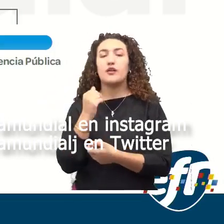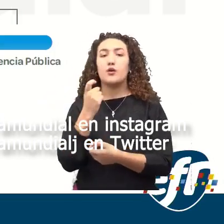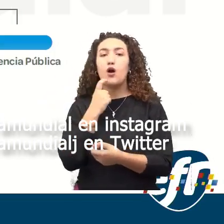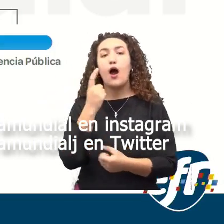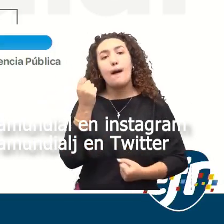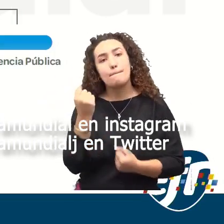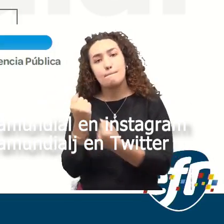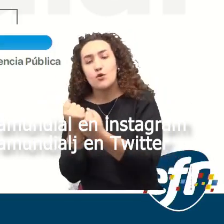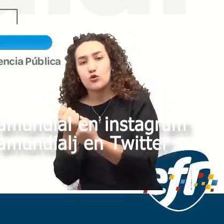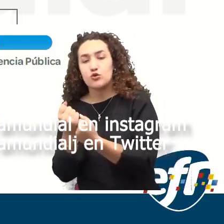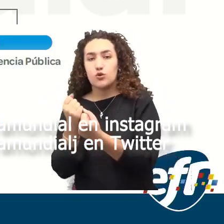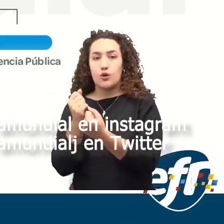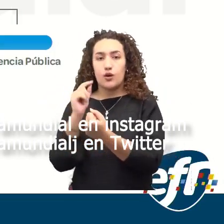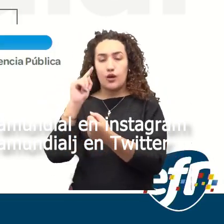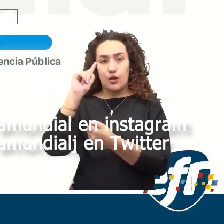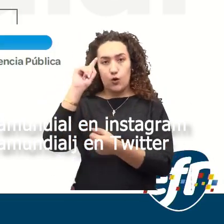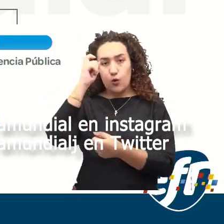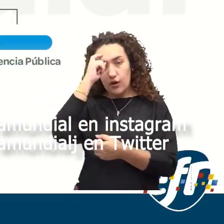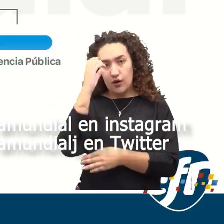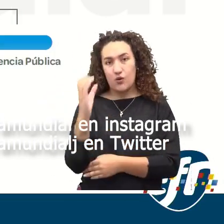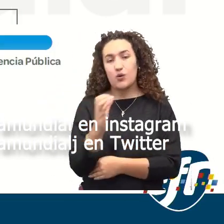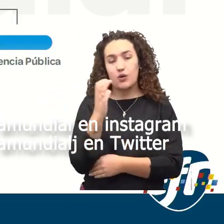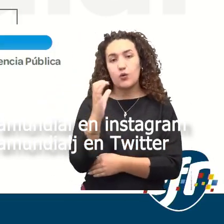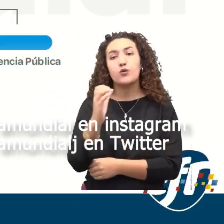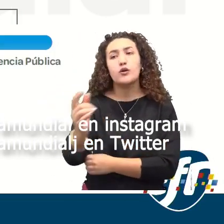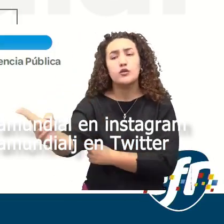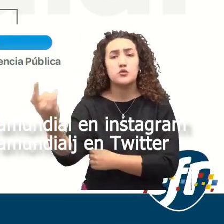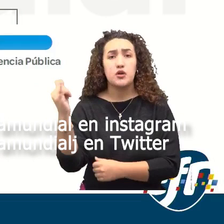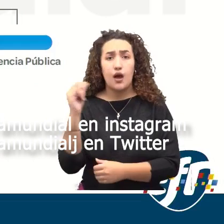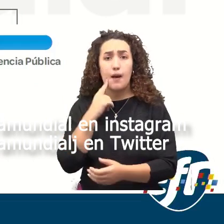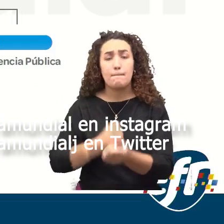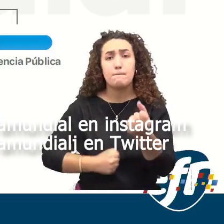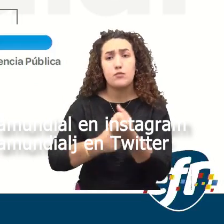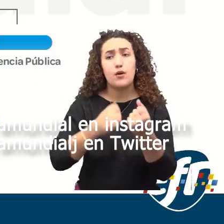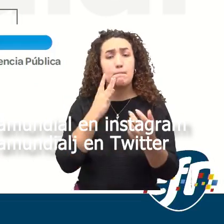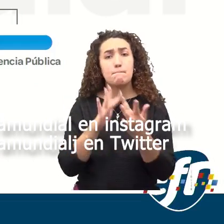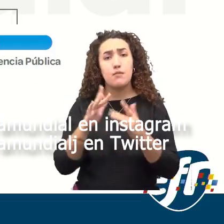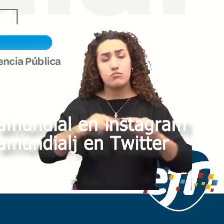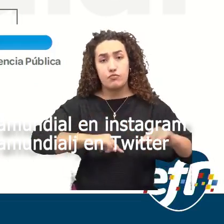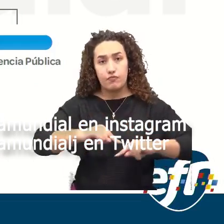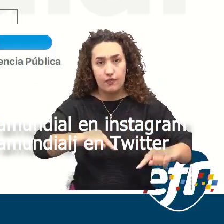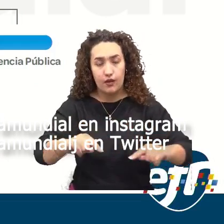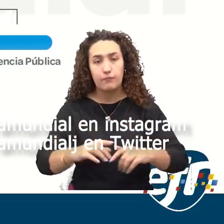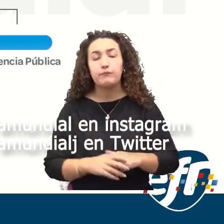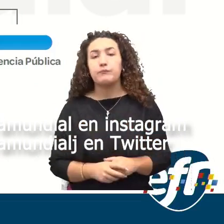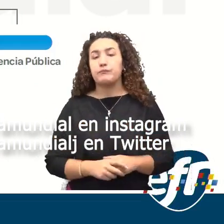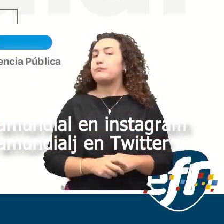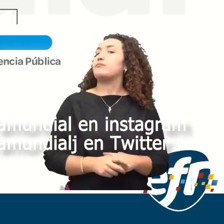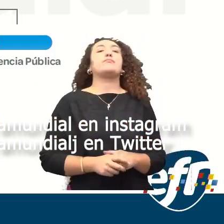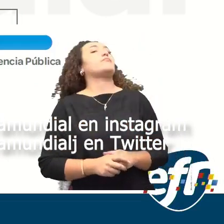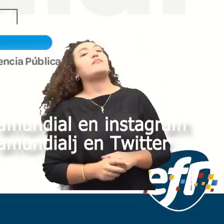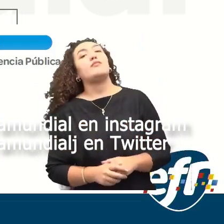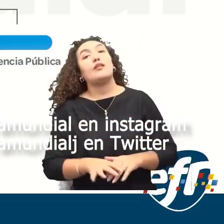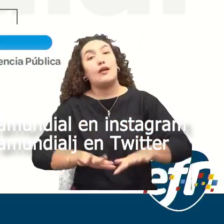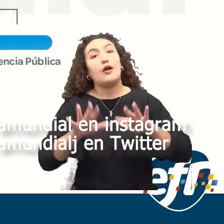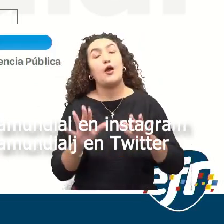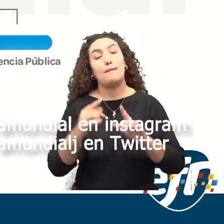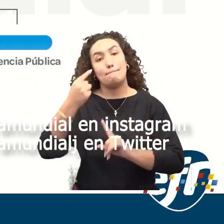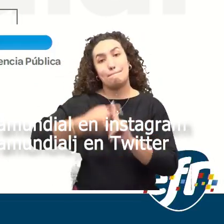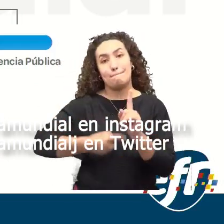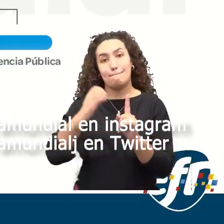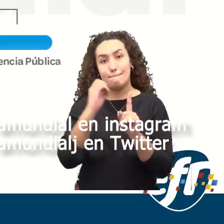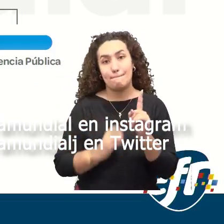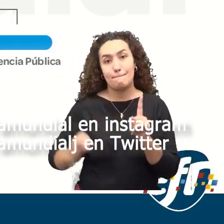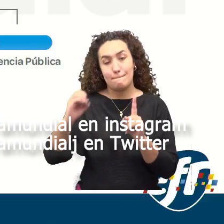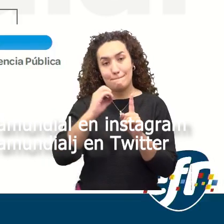digamos, liderando lo que significa este trámite. Y pues en el mes de octubre